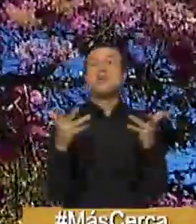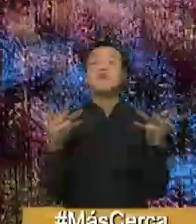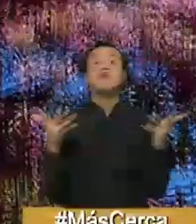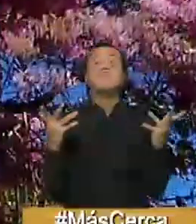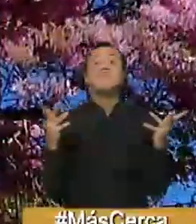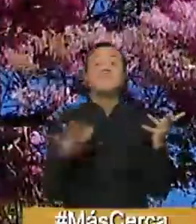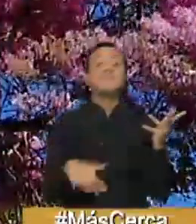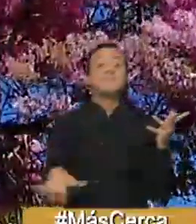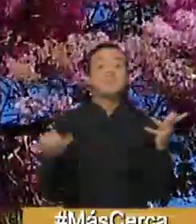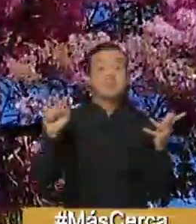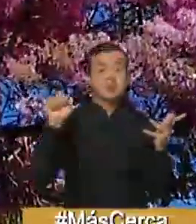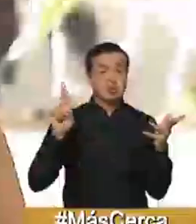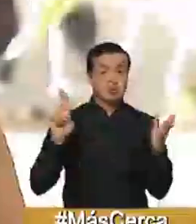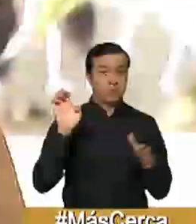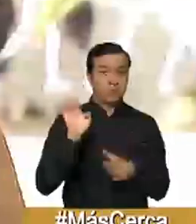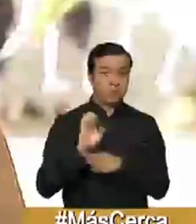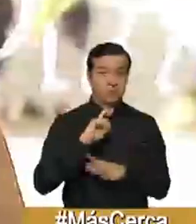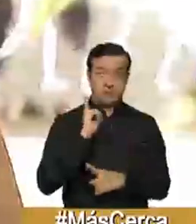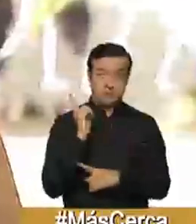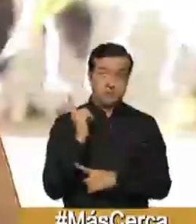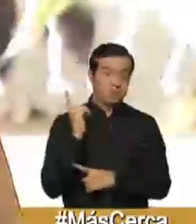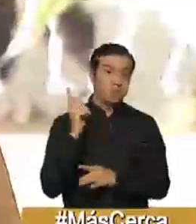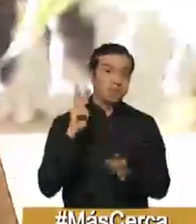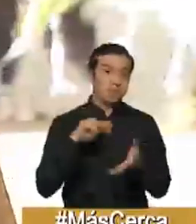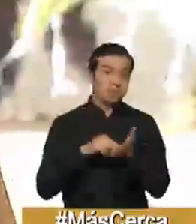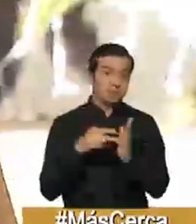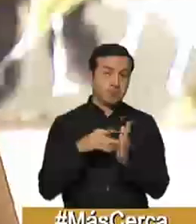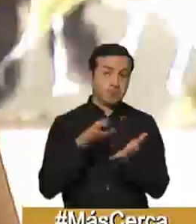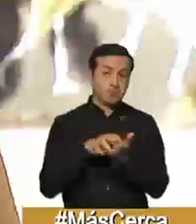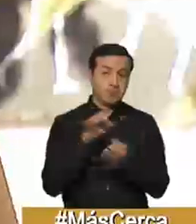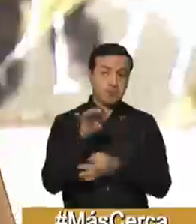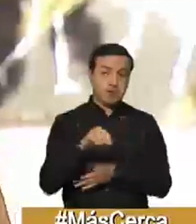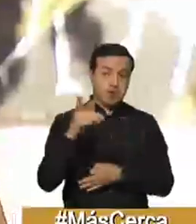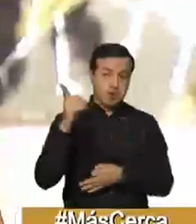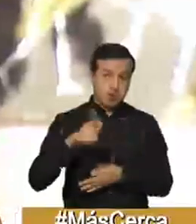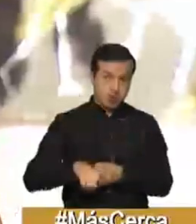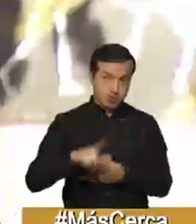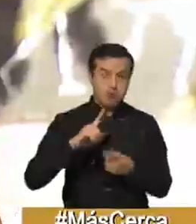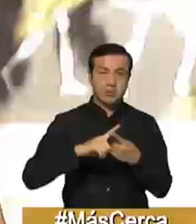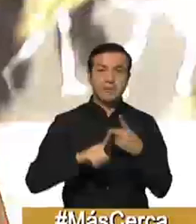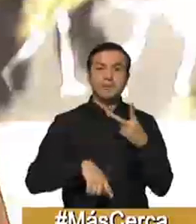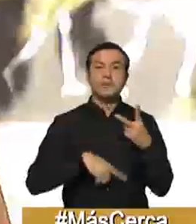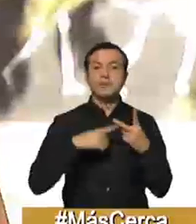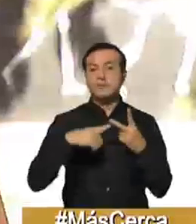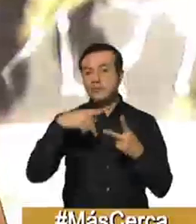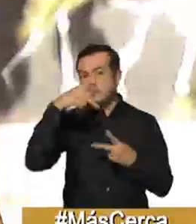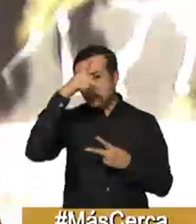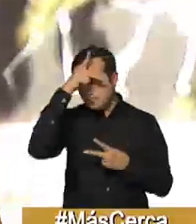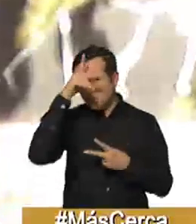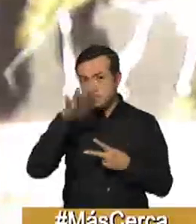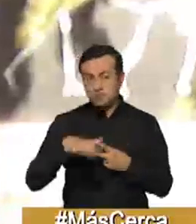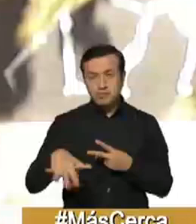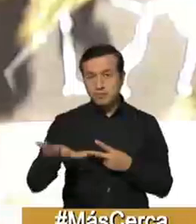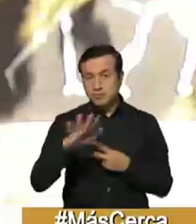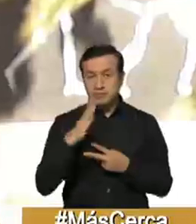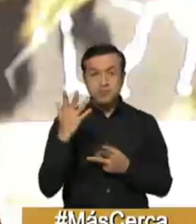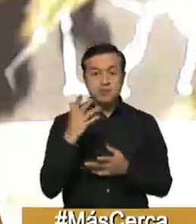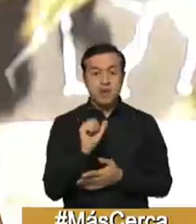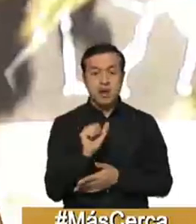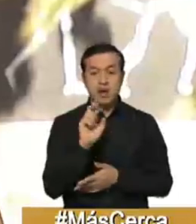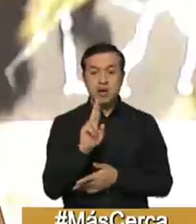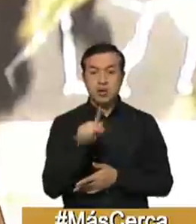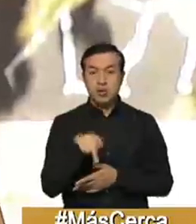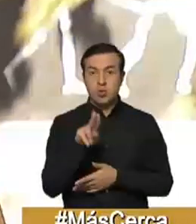en la zona sur del Ecuador. Es muy representativo de la provincia de Loja y también se encuentra en el Perú. La especie del arupo